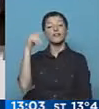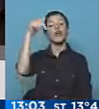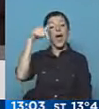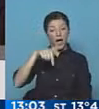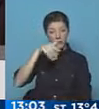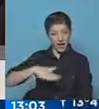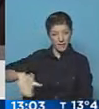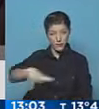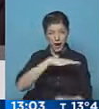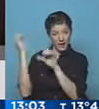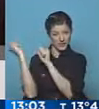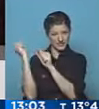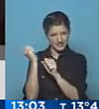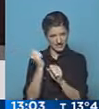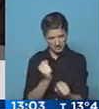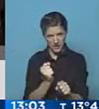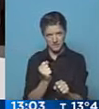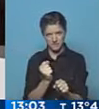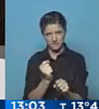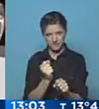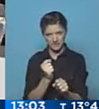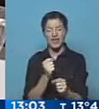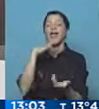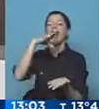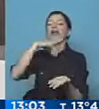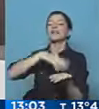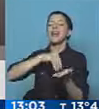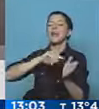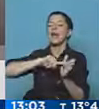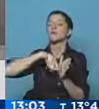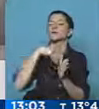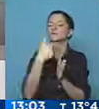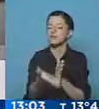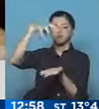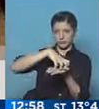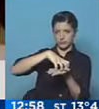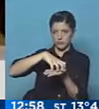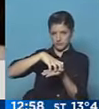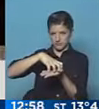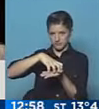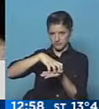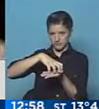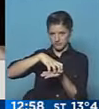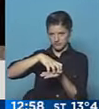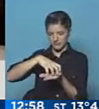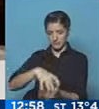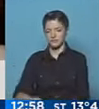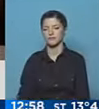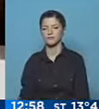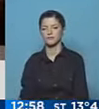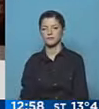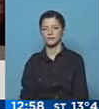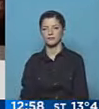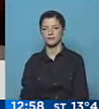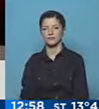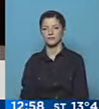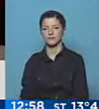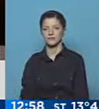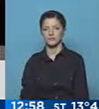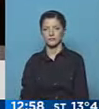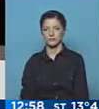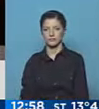desde José C. Paz, tierra bonaerense, habla la presidenta de los 40 millones